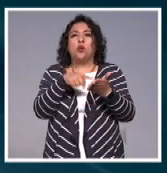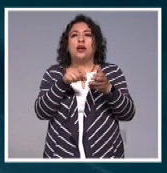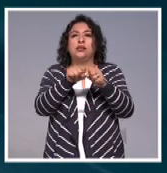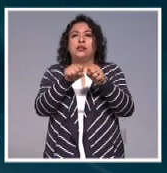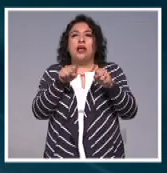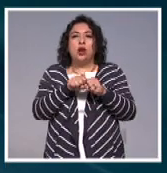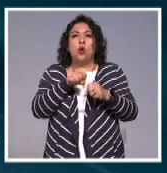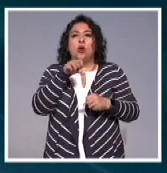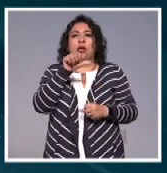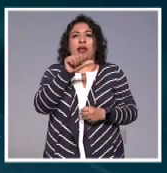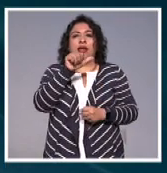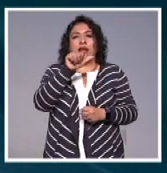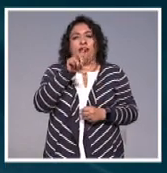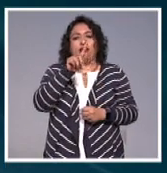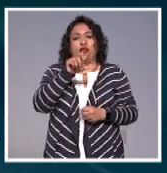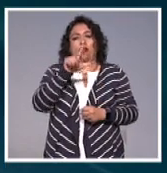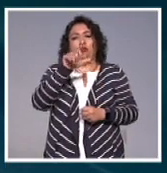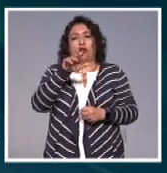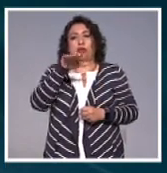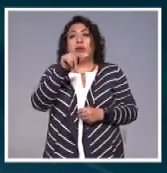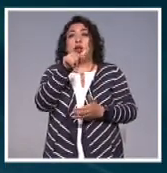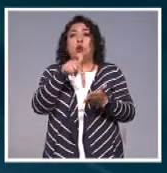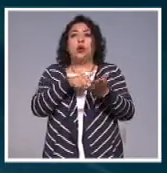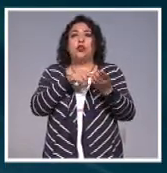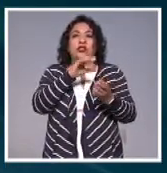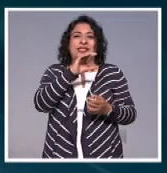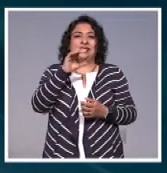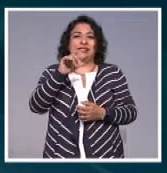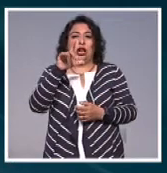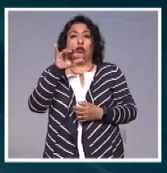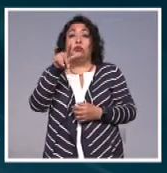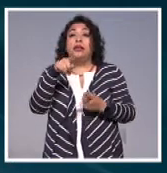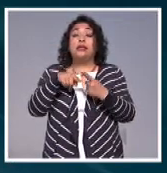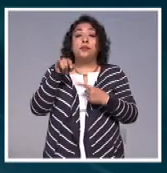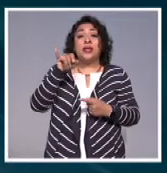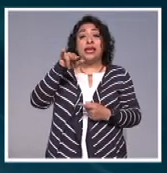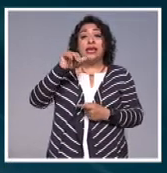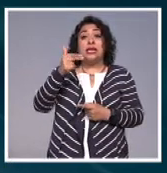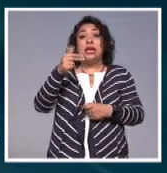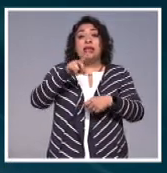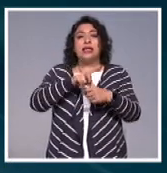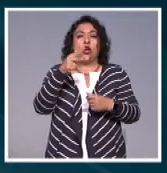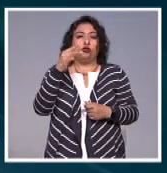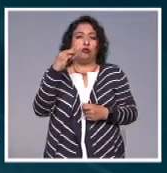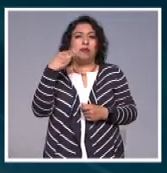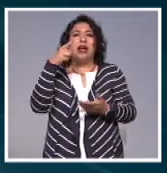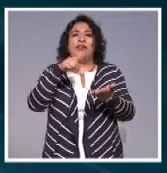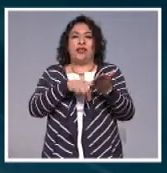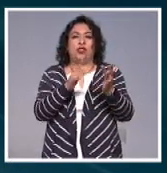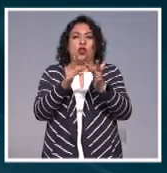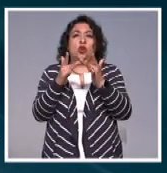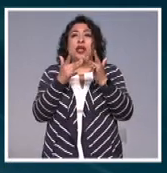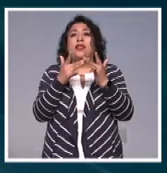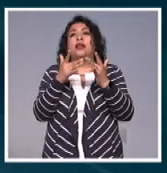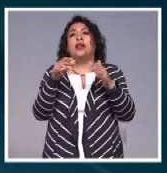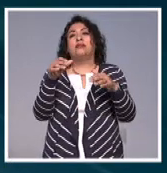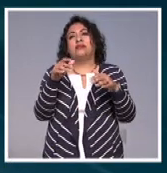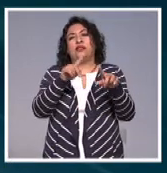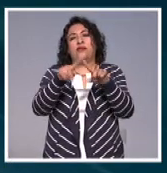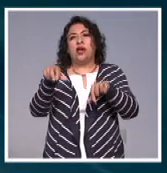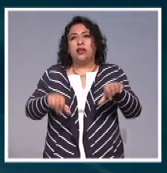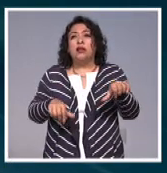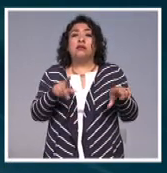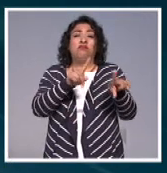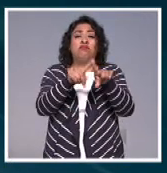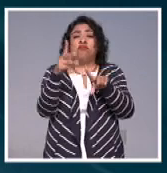Adolfo López Mateos del Complejo Cultural Los Pinos. Por su parte, el INAH tendrá el 8 de marzo a través de sus redes el ciclo